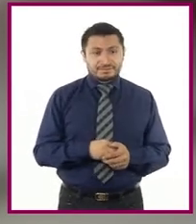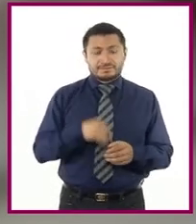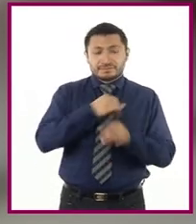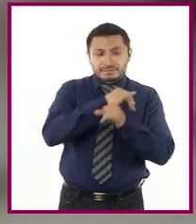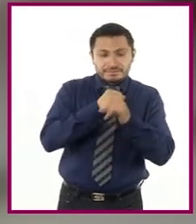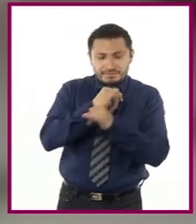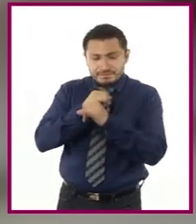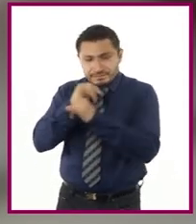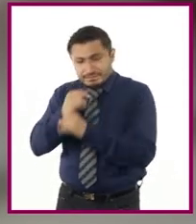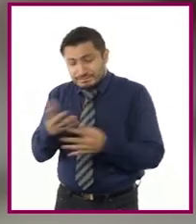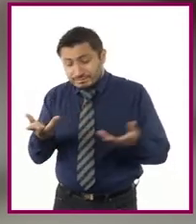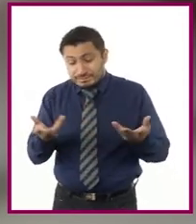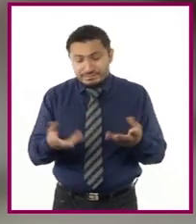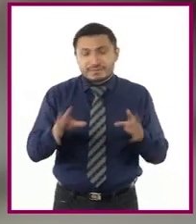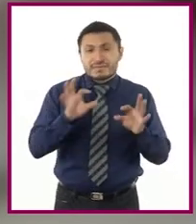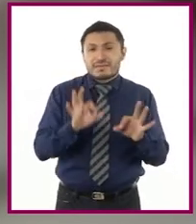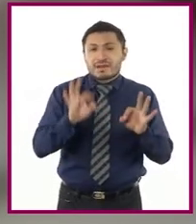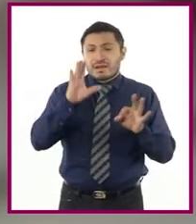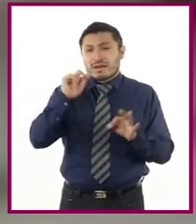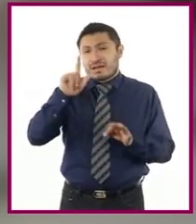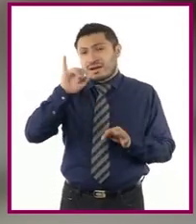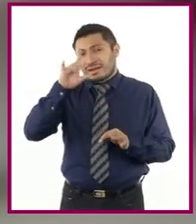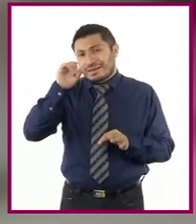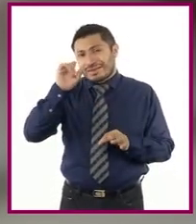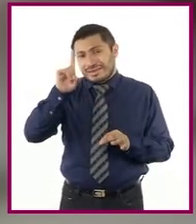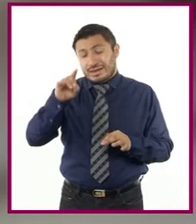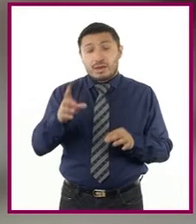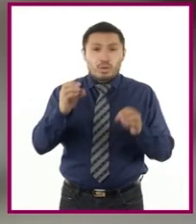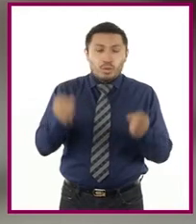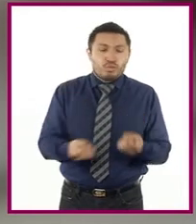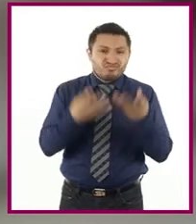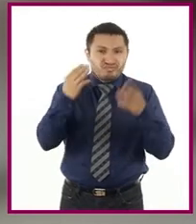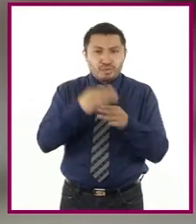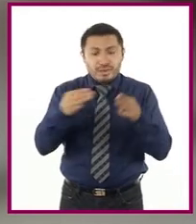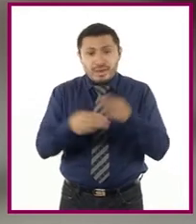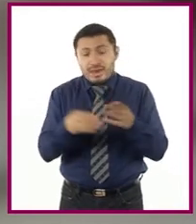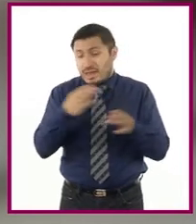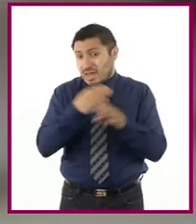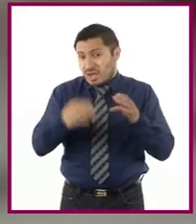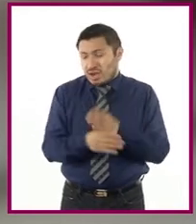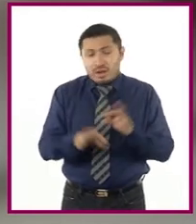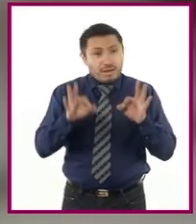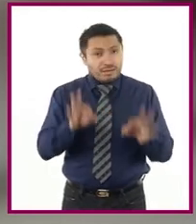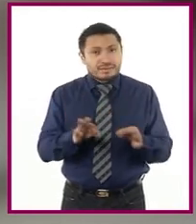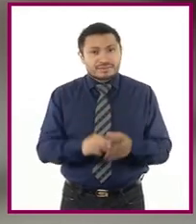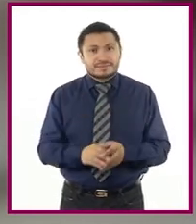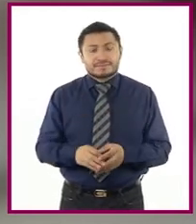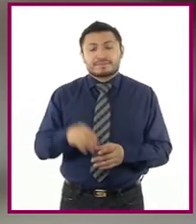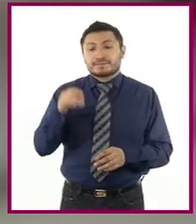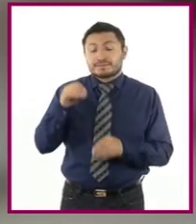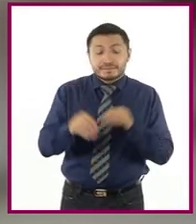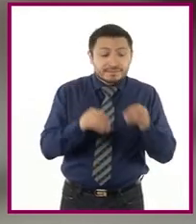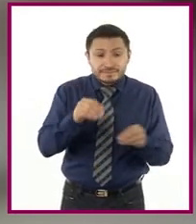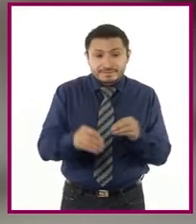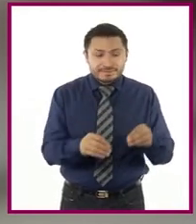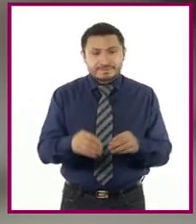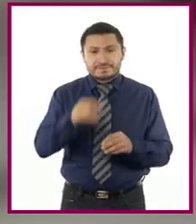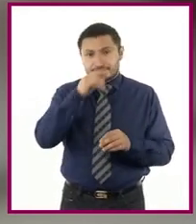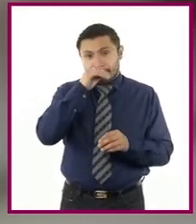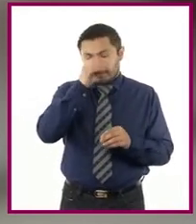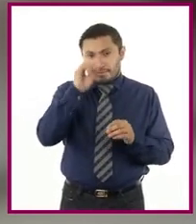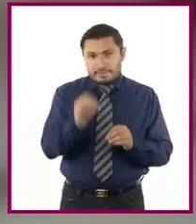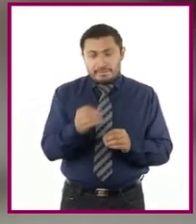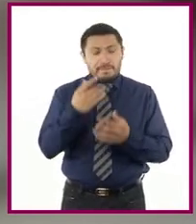Inspección de la calidad o cantidad de materiales u objetos técnicos. Depósito provisional